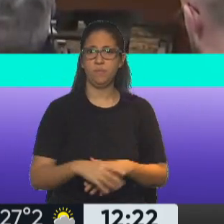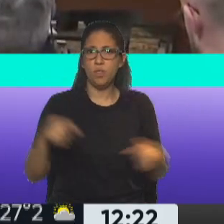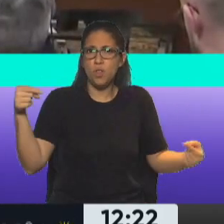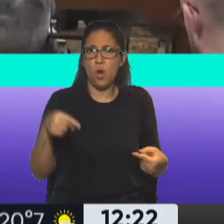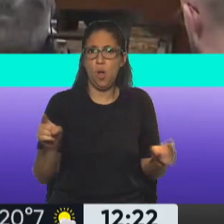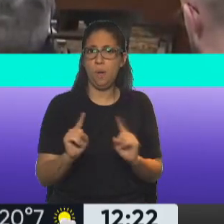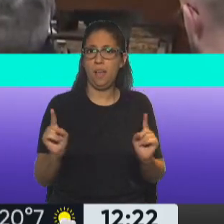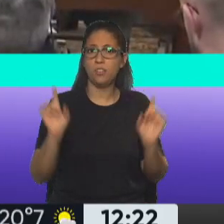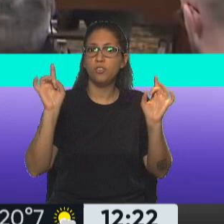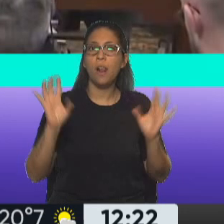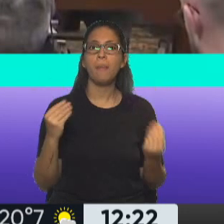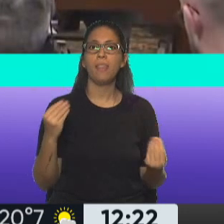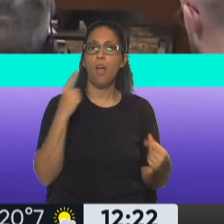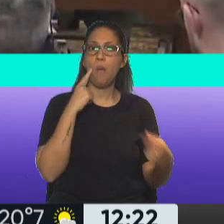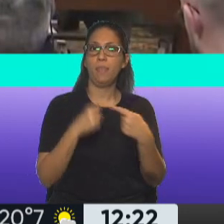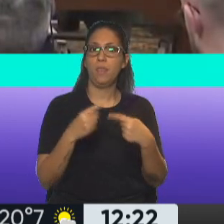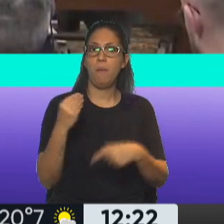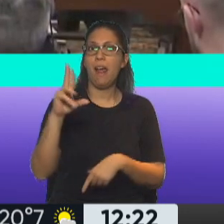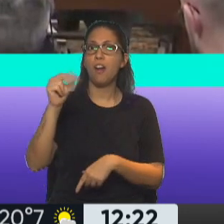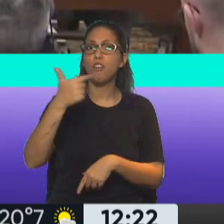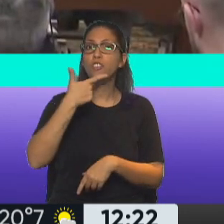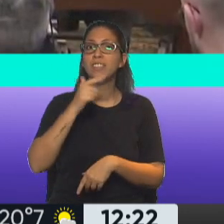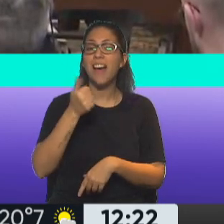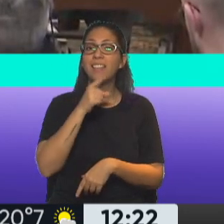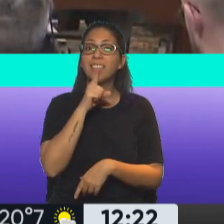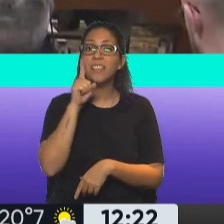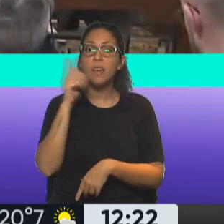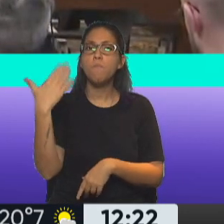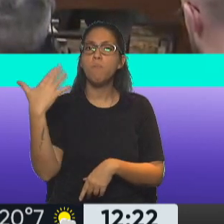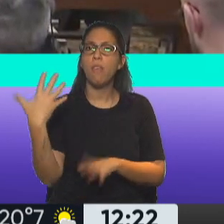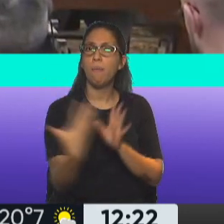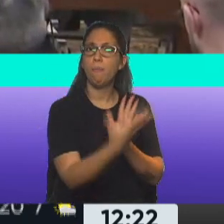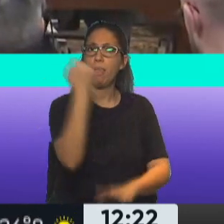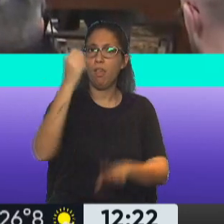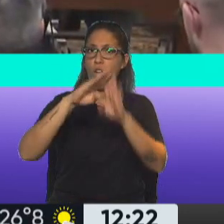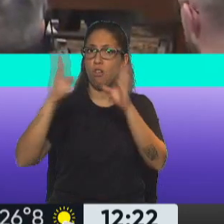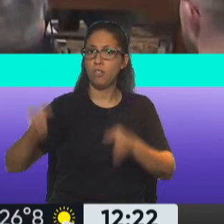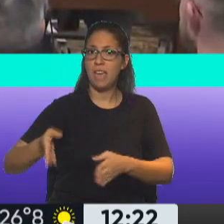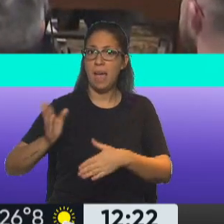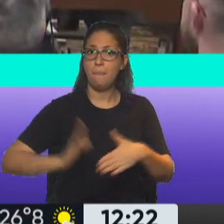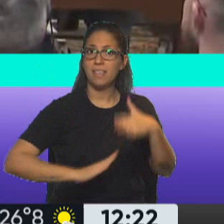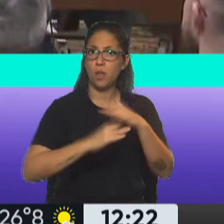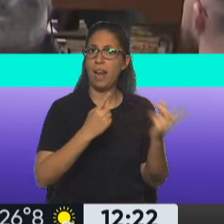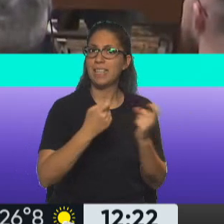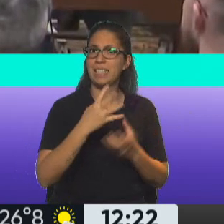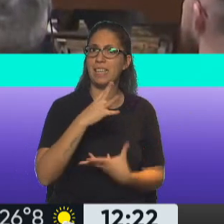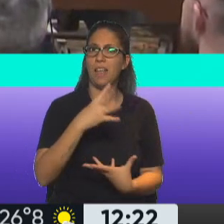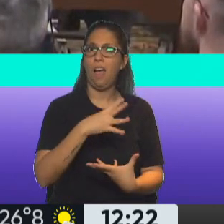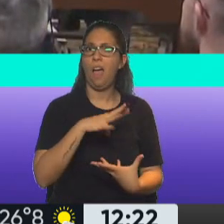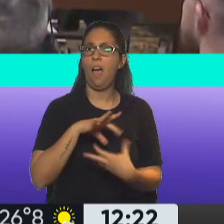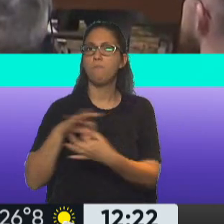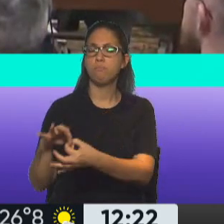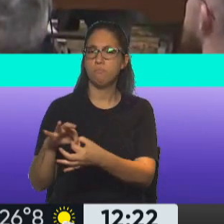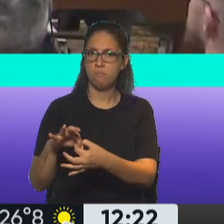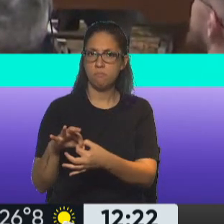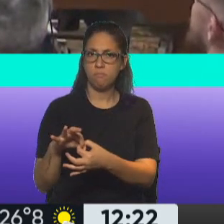solamente a los fines de que Rosati pueda tener el Consejo de la Magistratura que necesita tener, por las razones